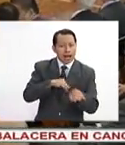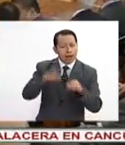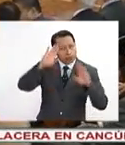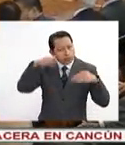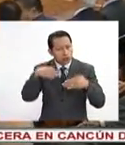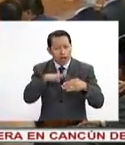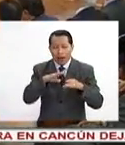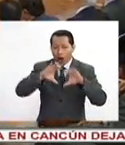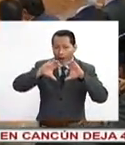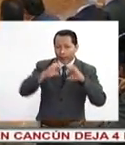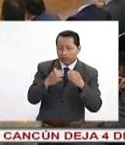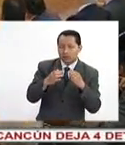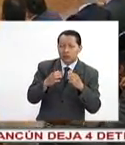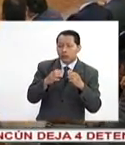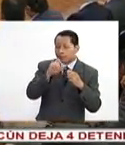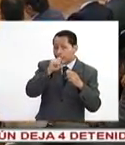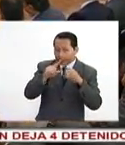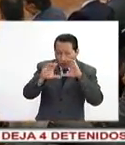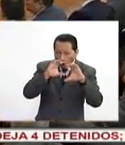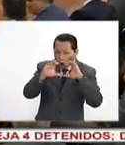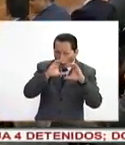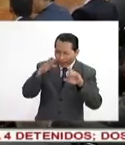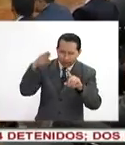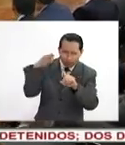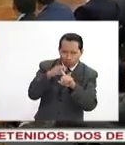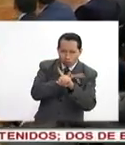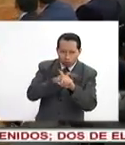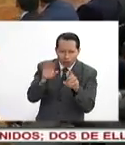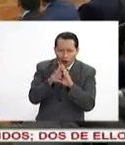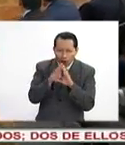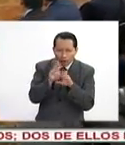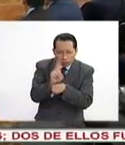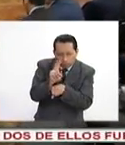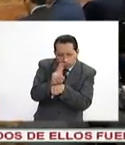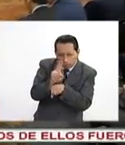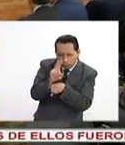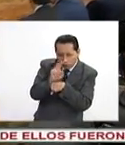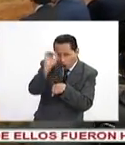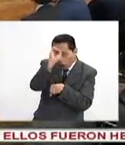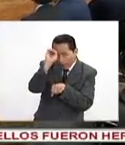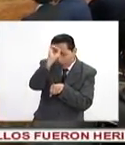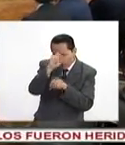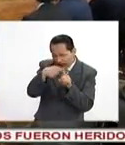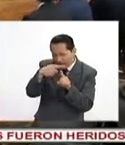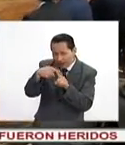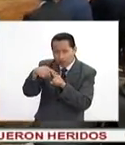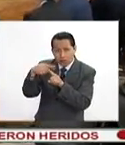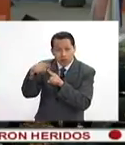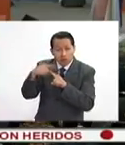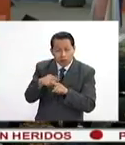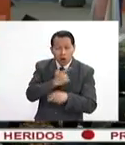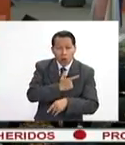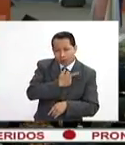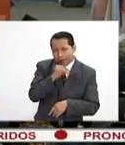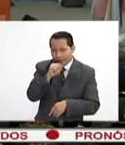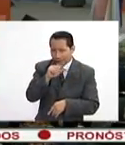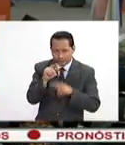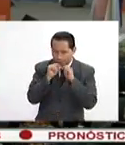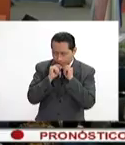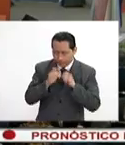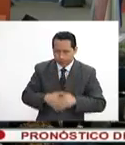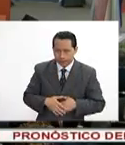de la comunicación tienen la responsabilidad de velar por cualquier opinión, guste o no, se exprese sin cortapisas.